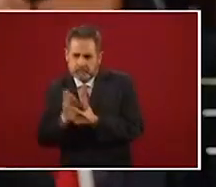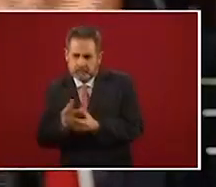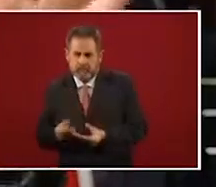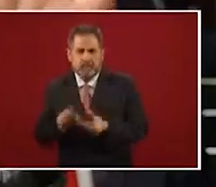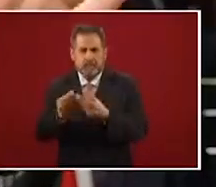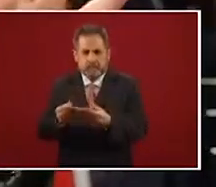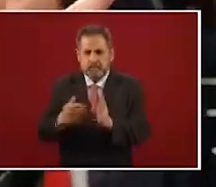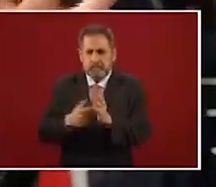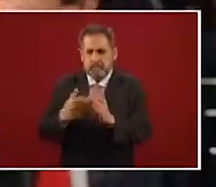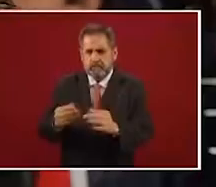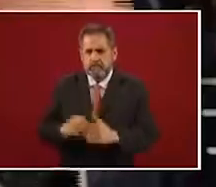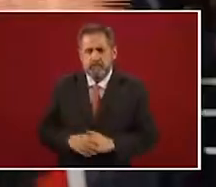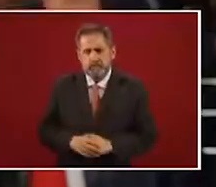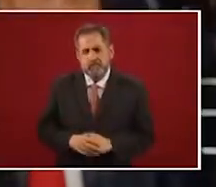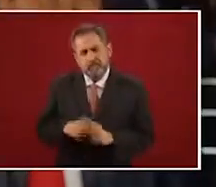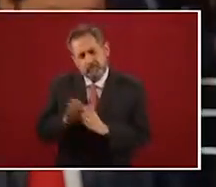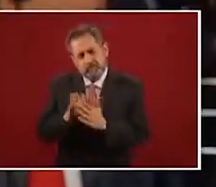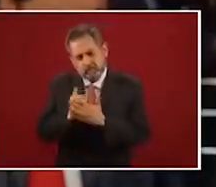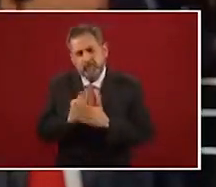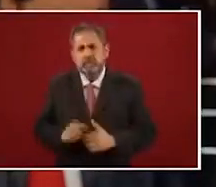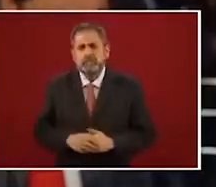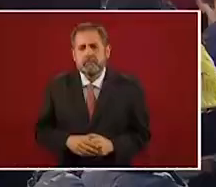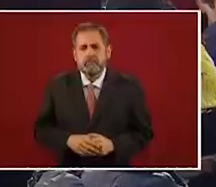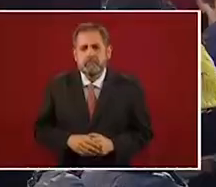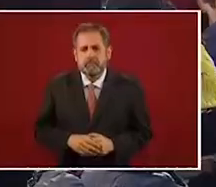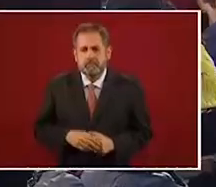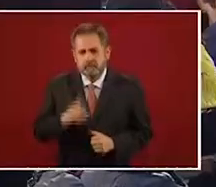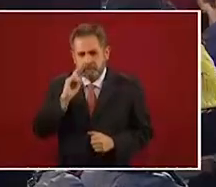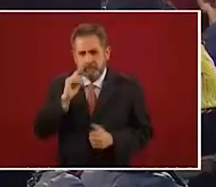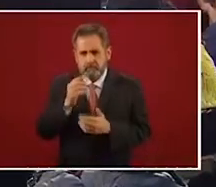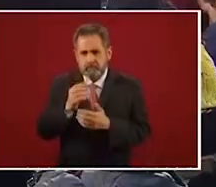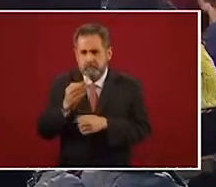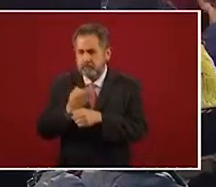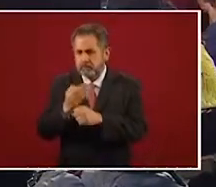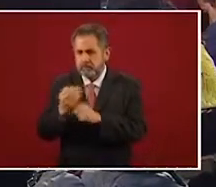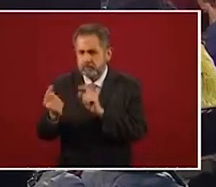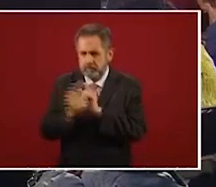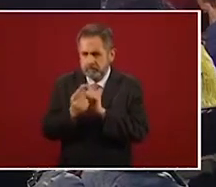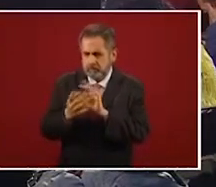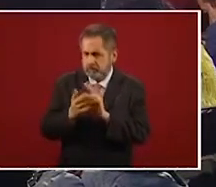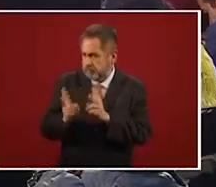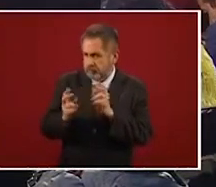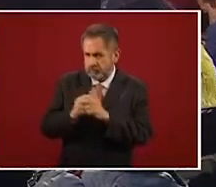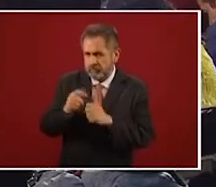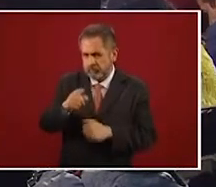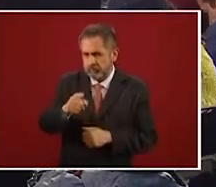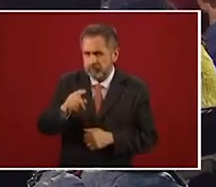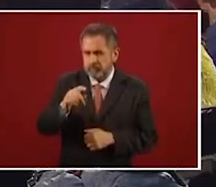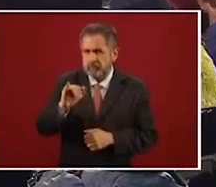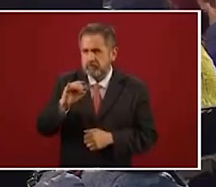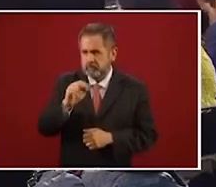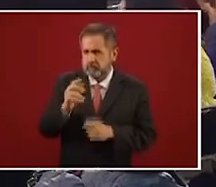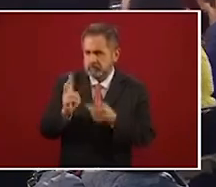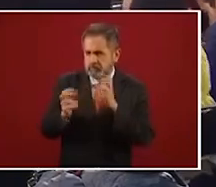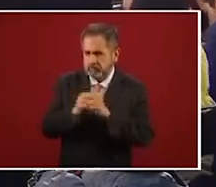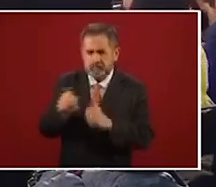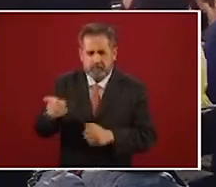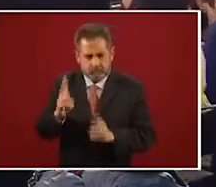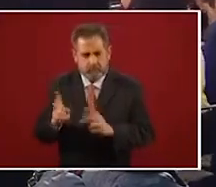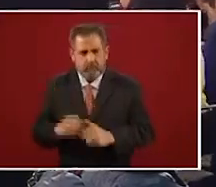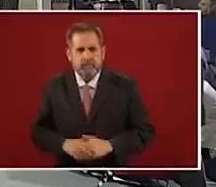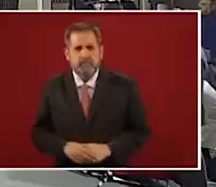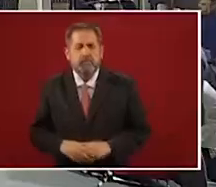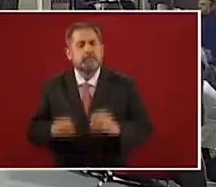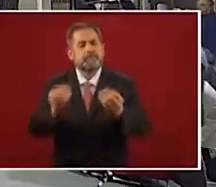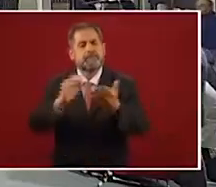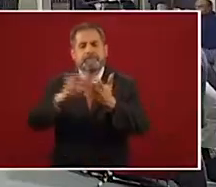están demostrando. Ayúdenos, por favor. Sí, se va a quedar ahora aquí. Gracias, presidente. Irmeréndira iba a platicar contigo. Muchas gracias.